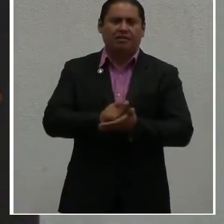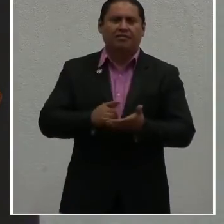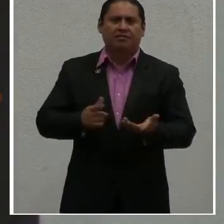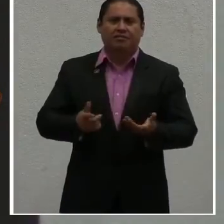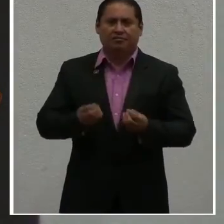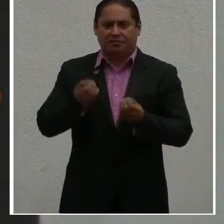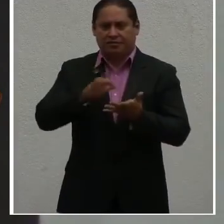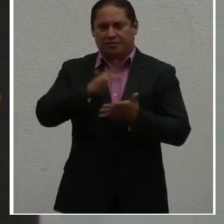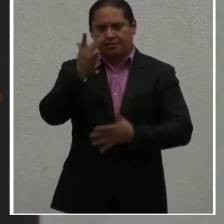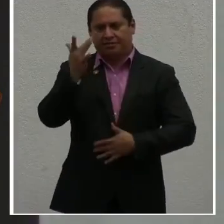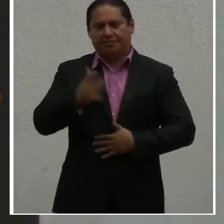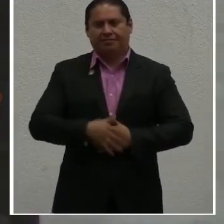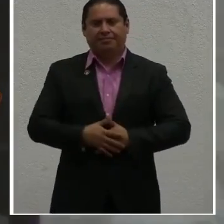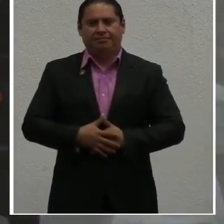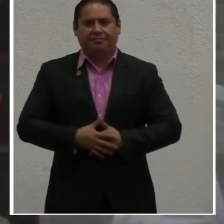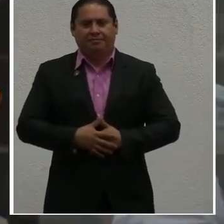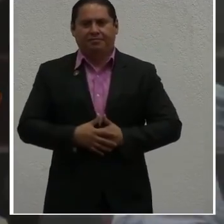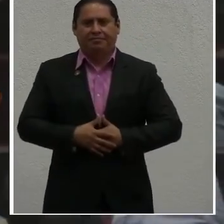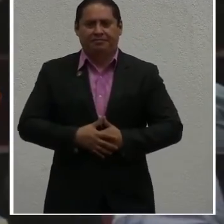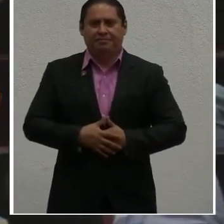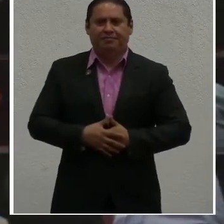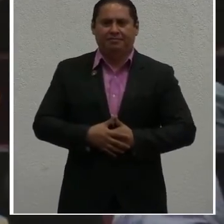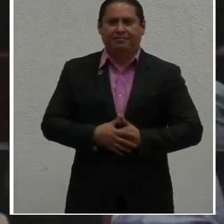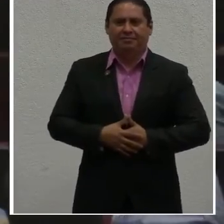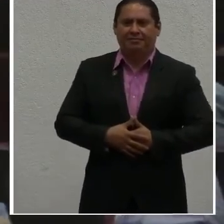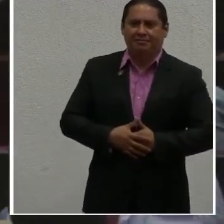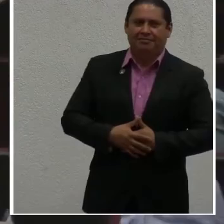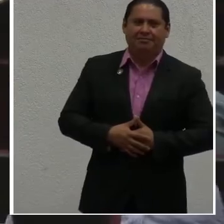talesh. Gracias. Sí, diputada.